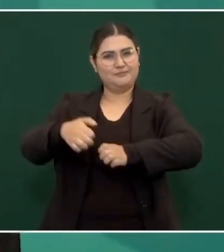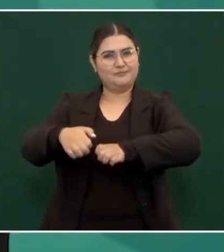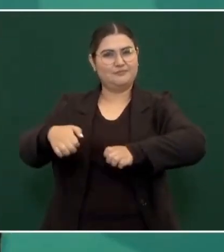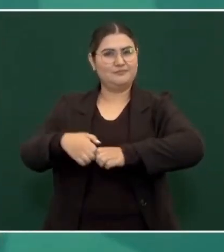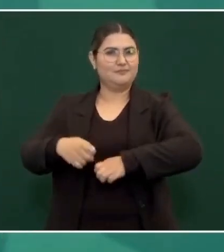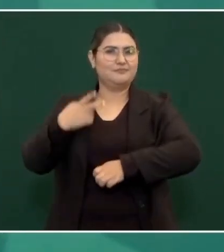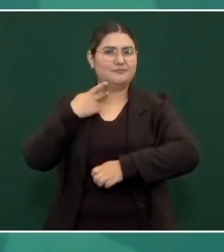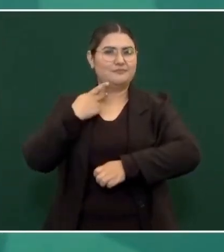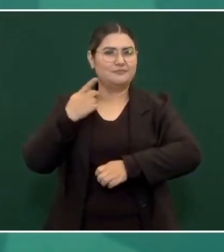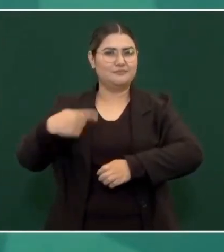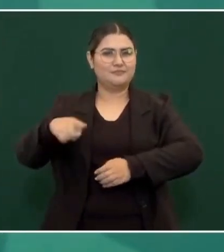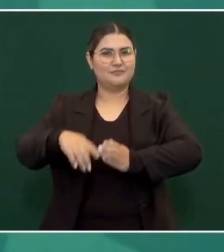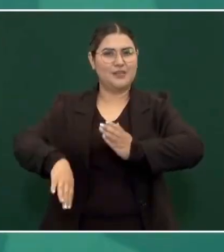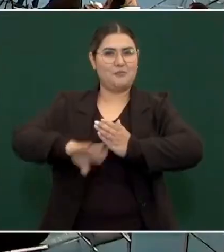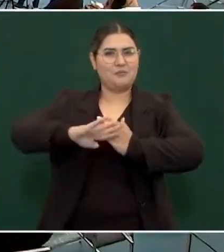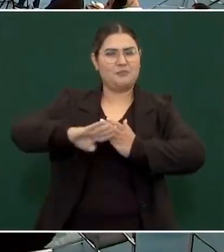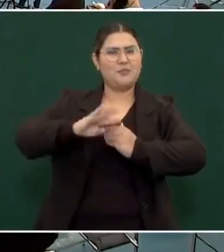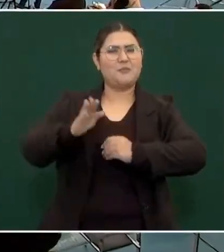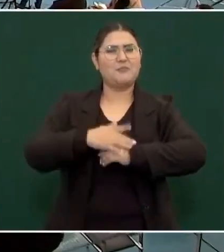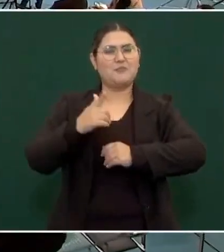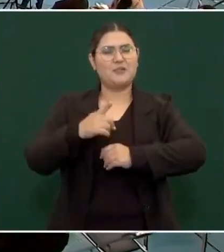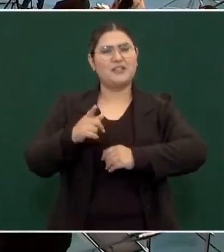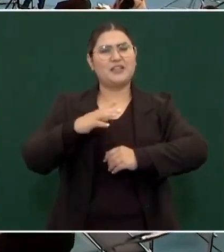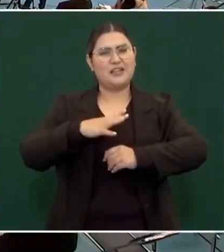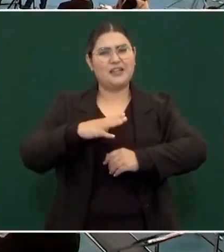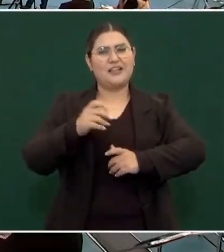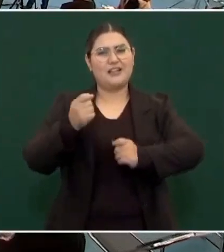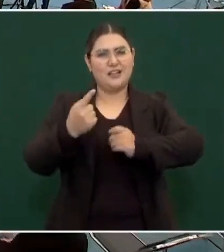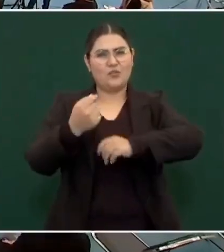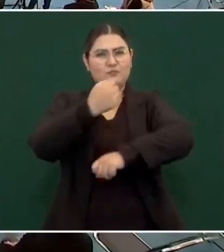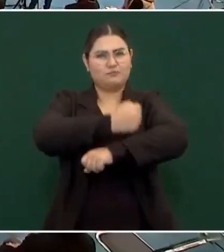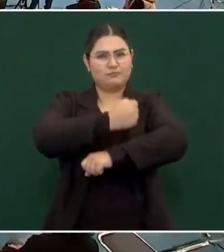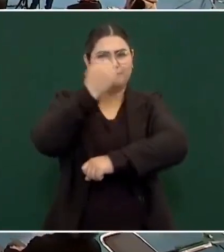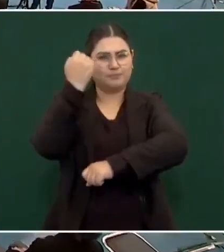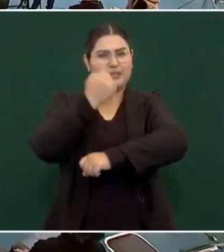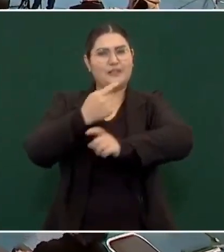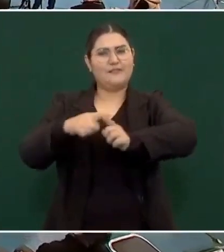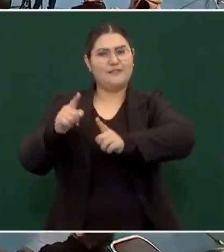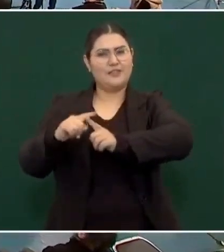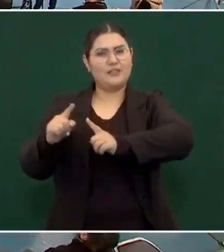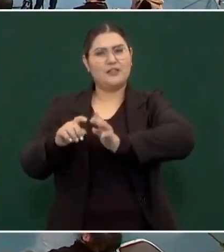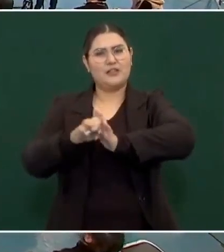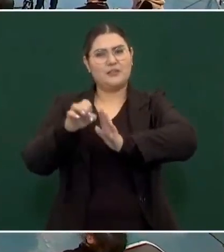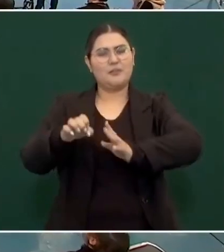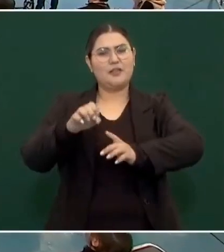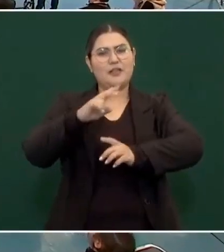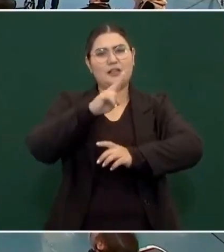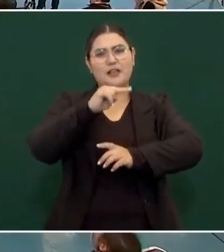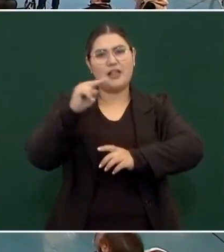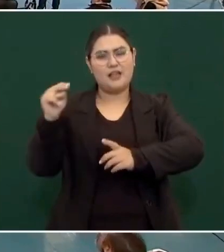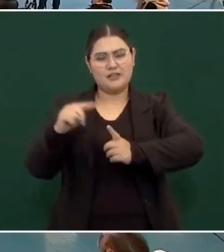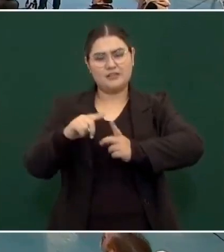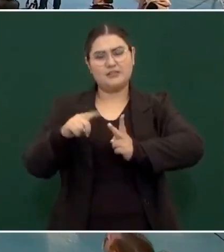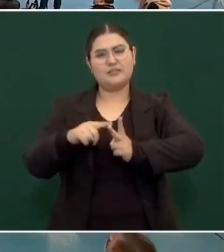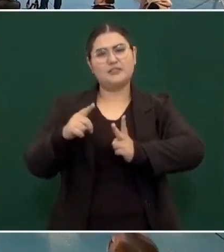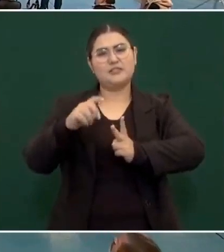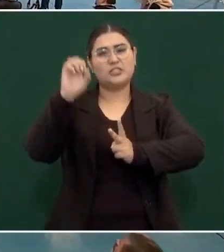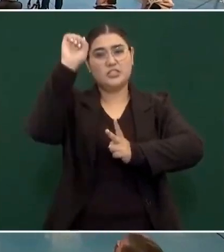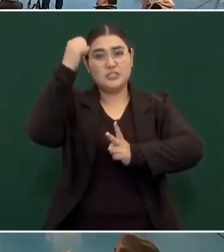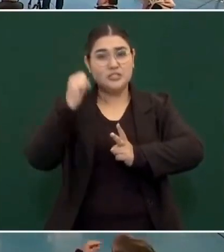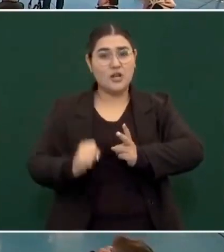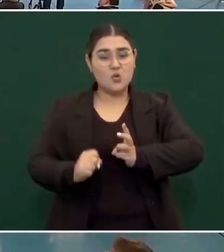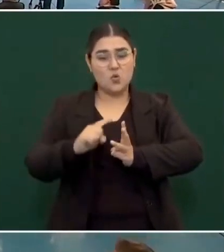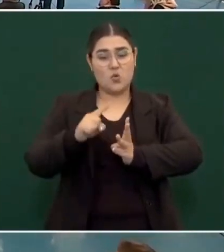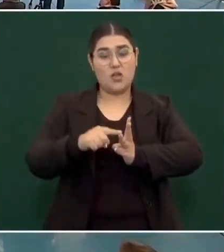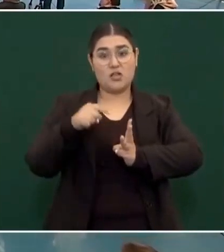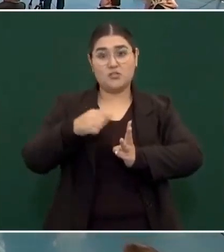si hubieron algunas autopistas Nayarit en Sinaloa no sé si aquí